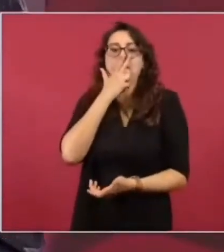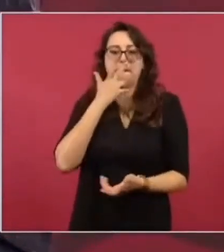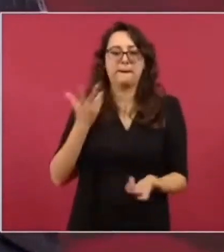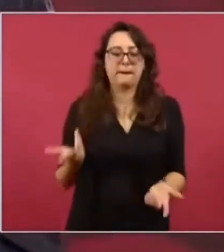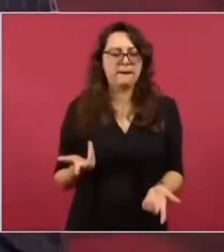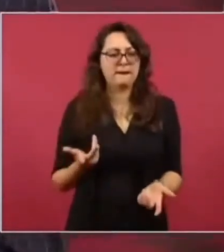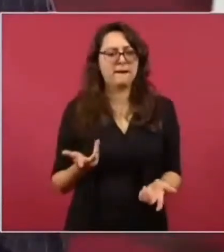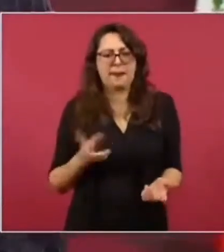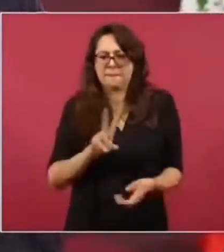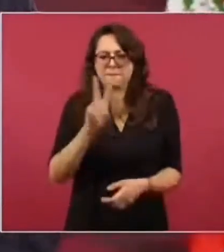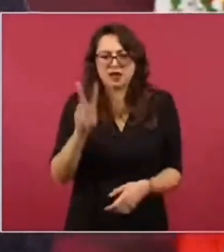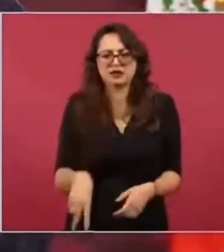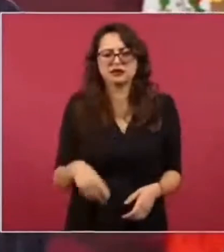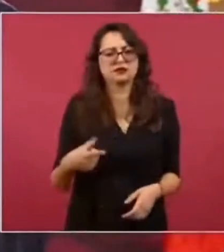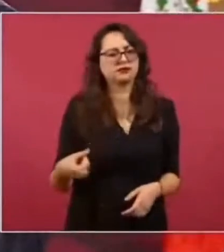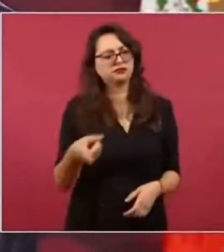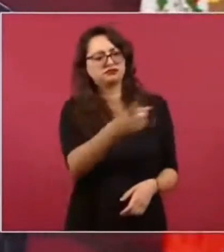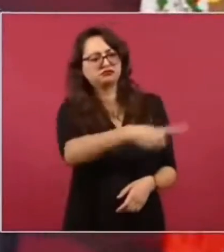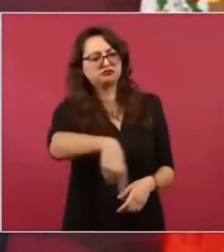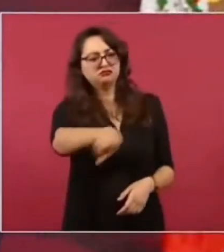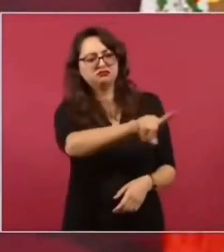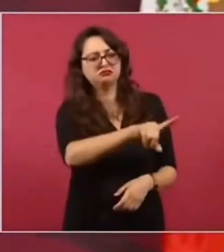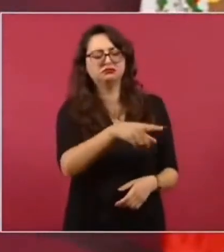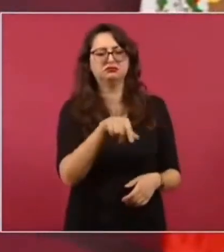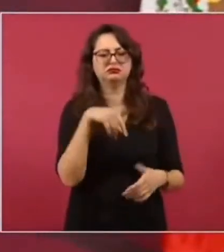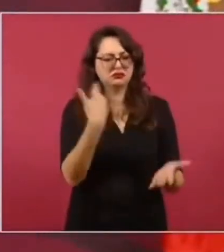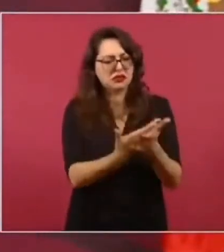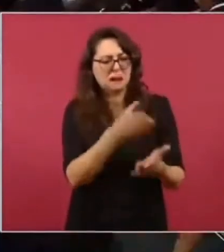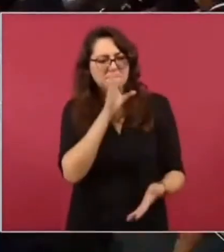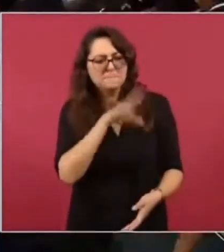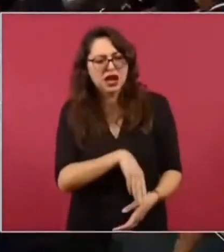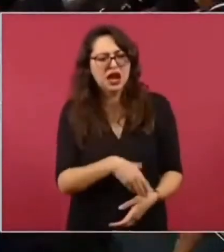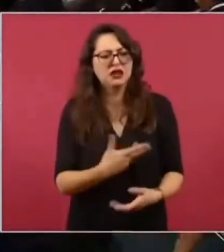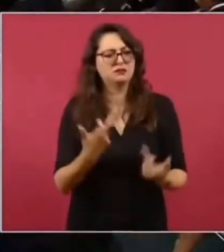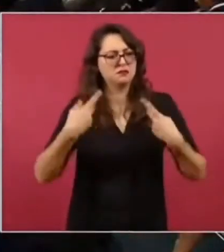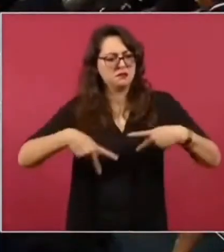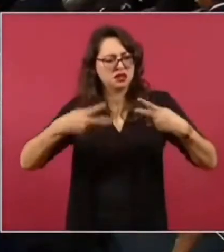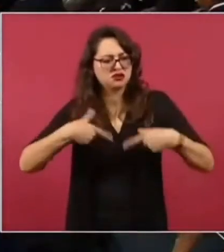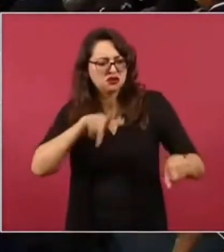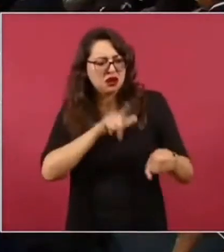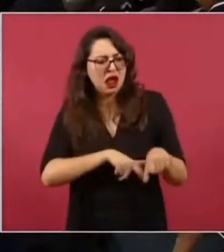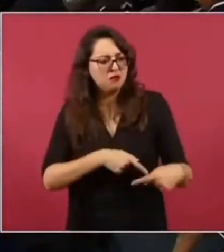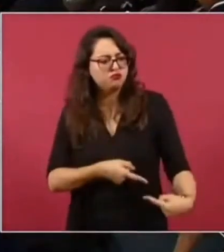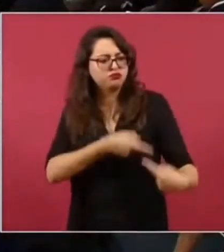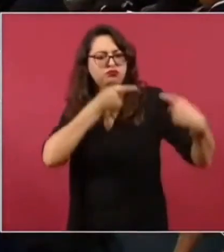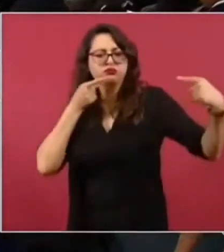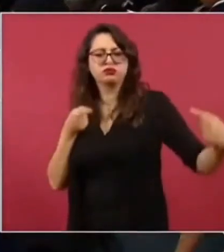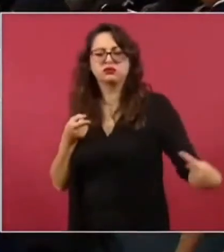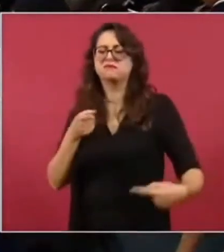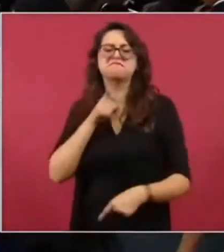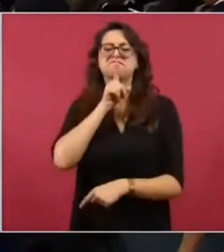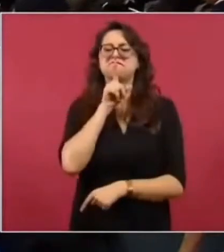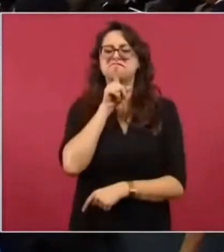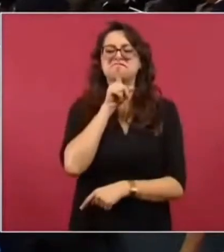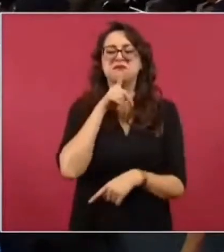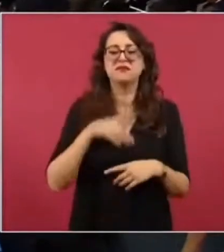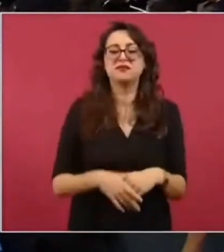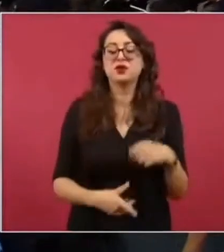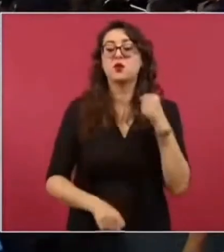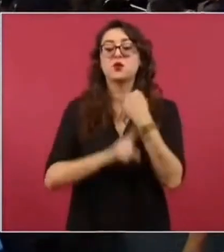No, es que tenemos proyectos de nación distintos y